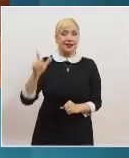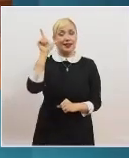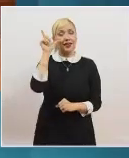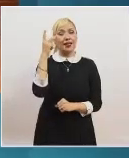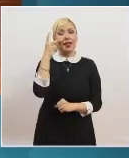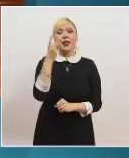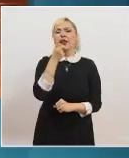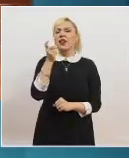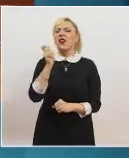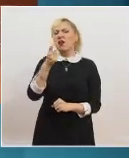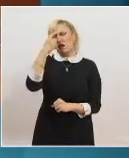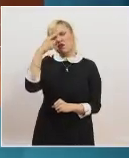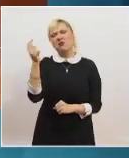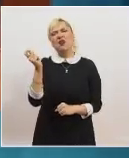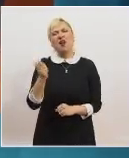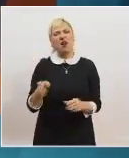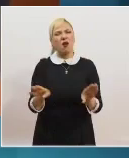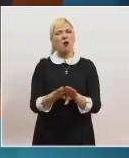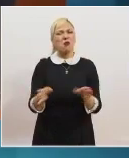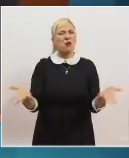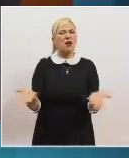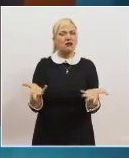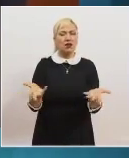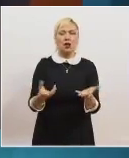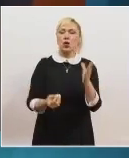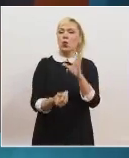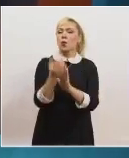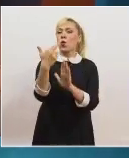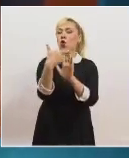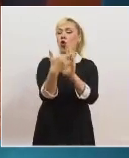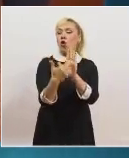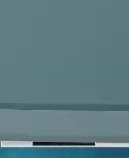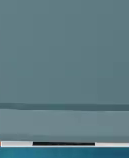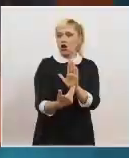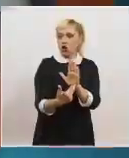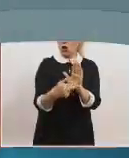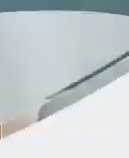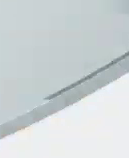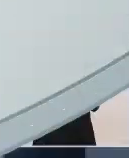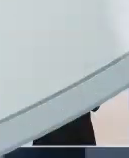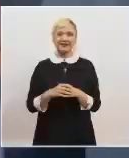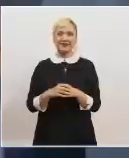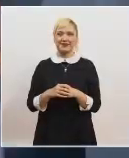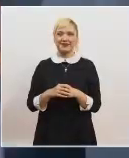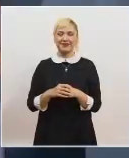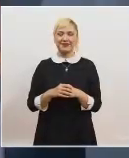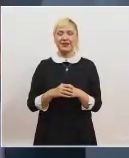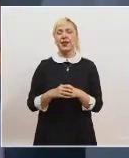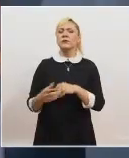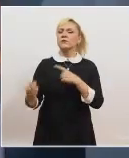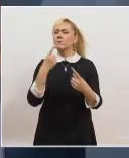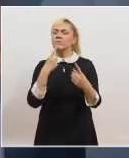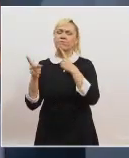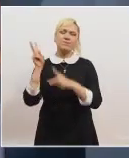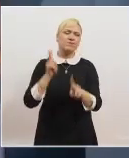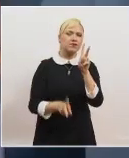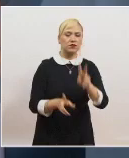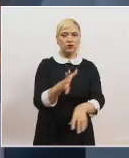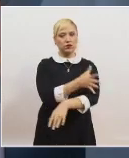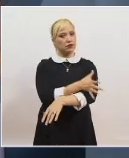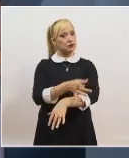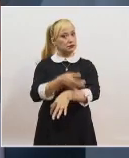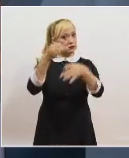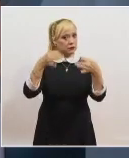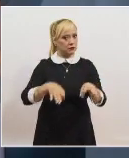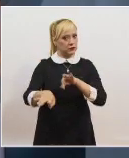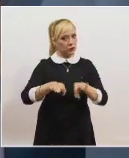entre sus funciones elaborar un código de ética único. Durante un diálogo sobre ética judicial, la